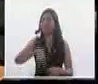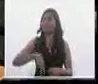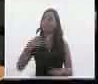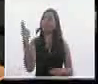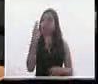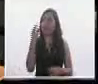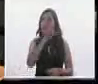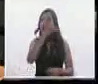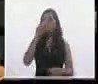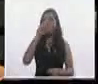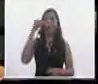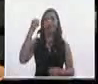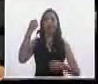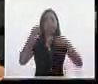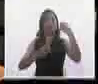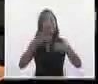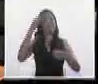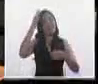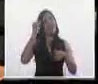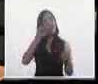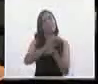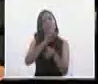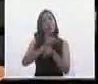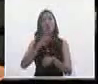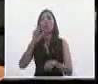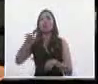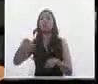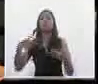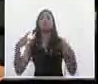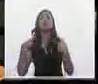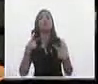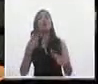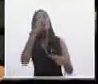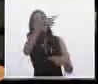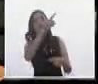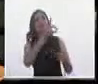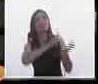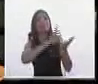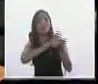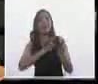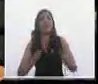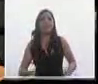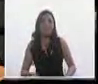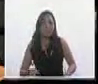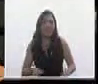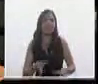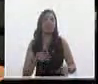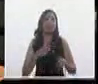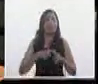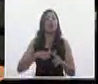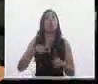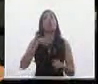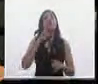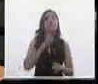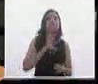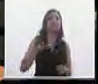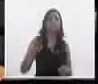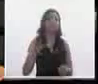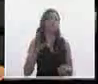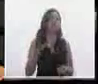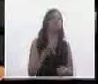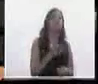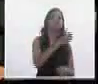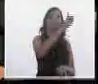chóferes se paren como debe hacerlo cuando está transporte público con las personas con discapacidad ya que las ven y se